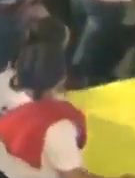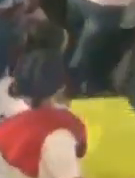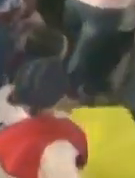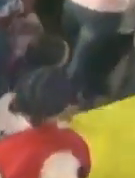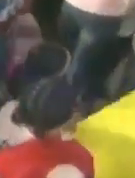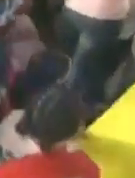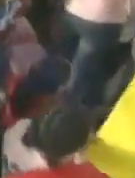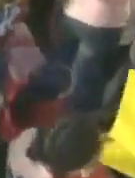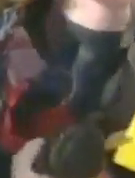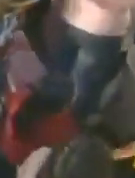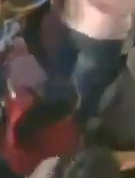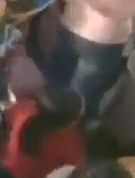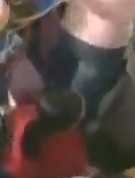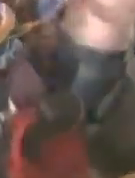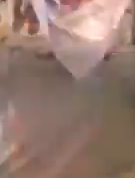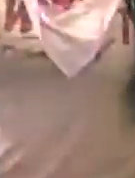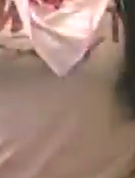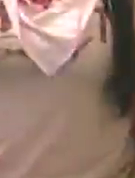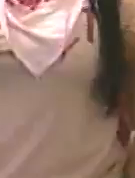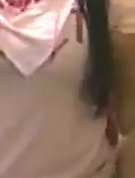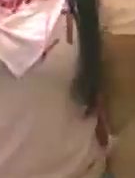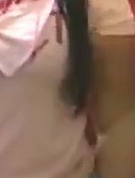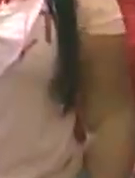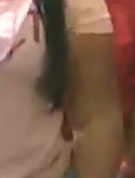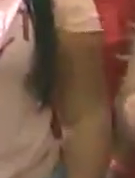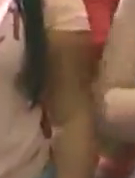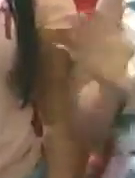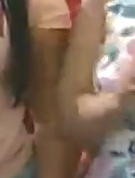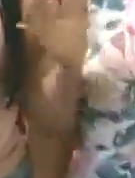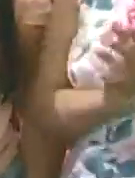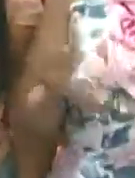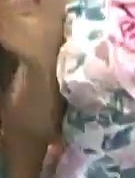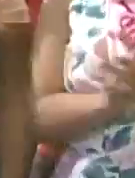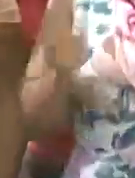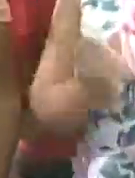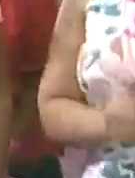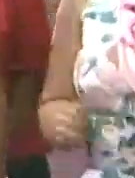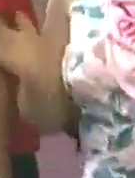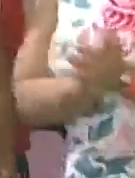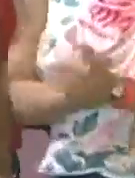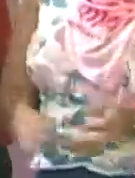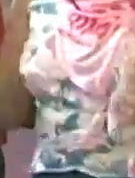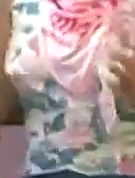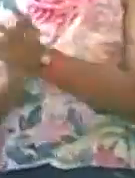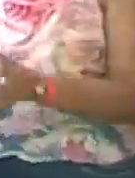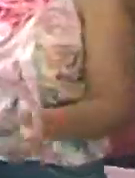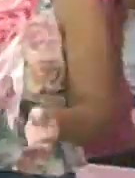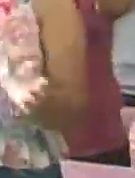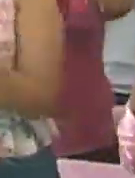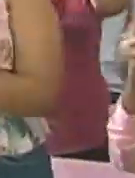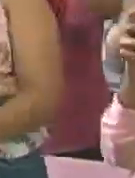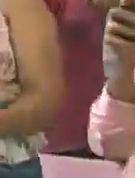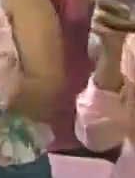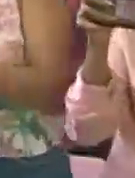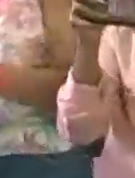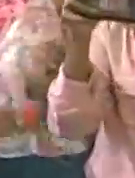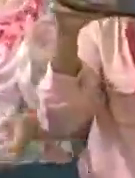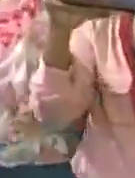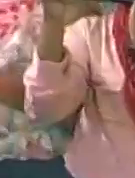estos espacios y que aplauden únicamente al jefe de Estado